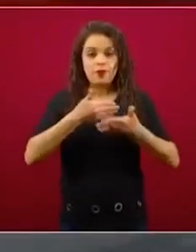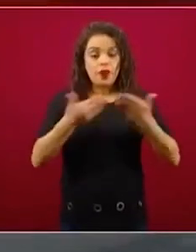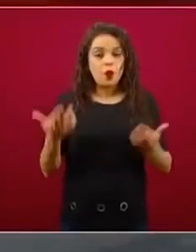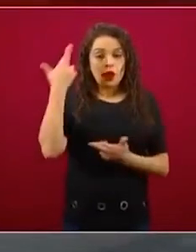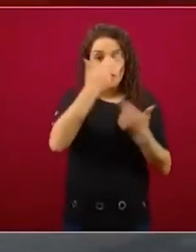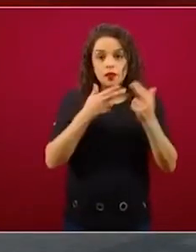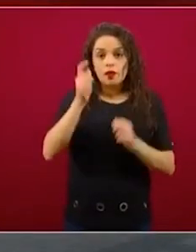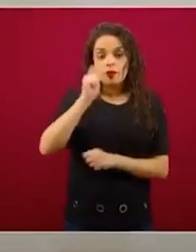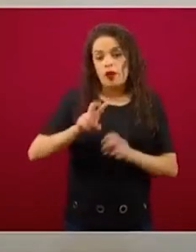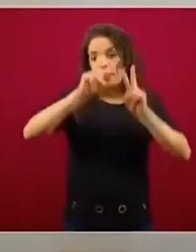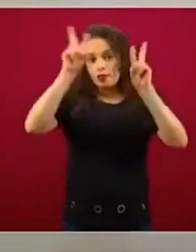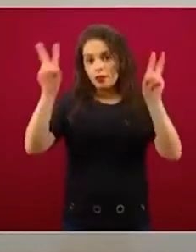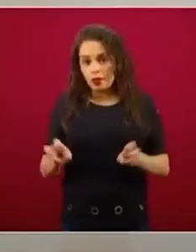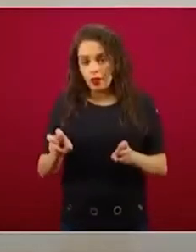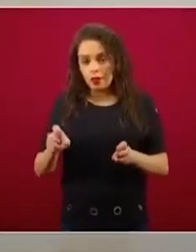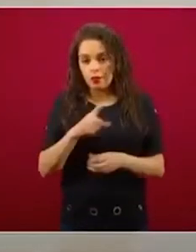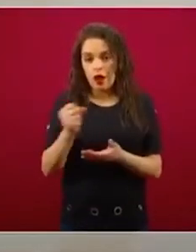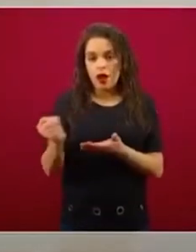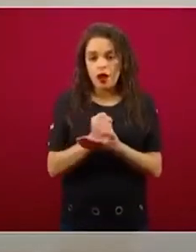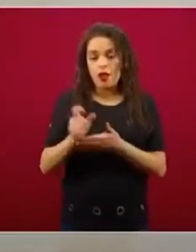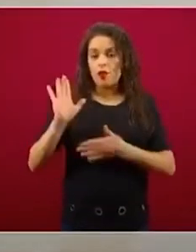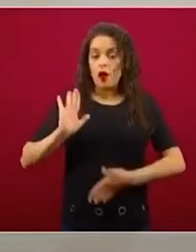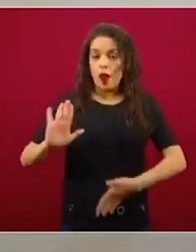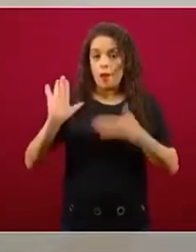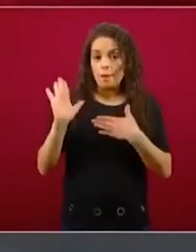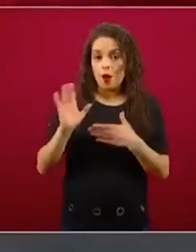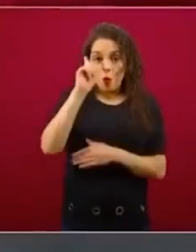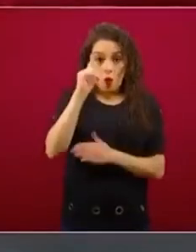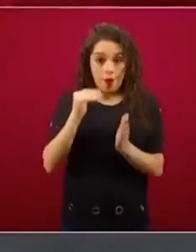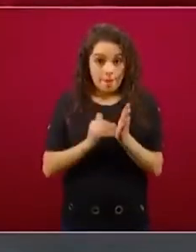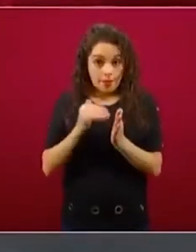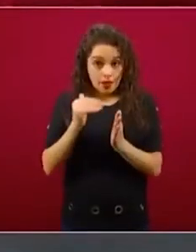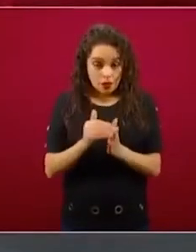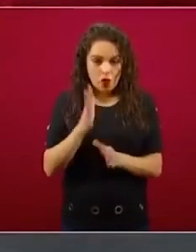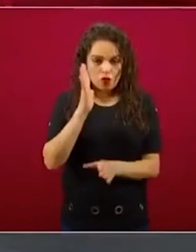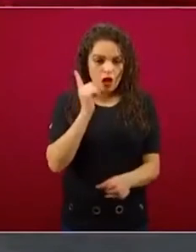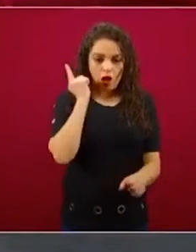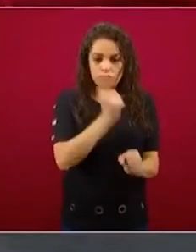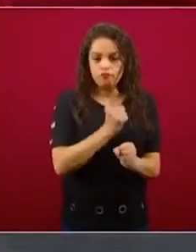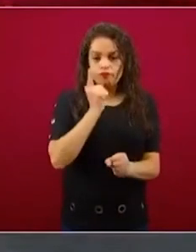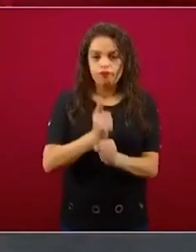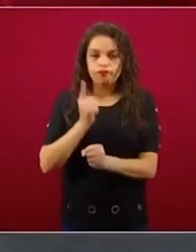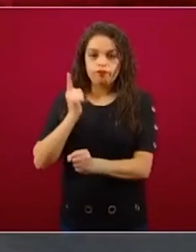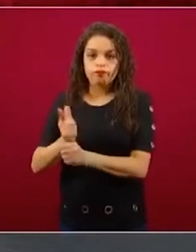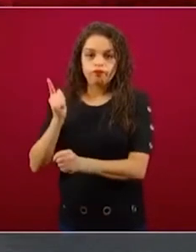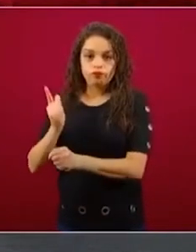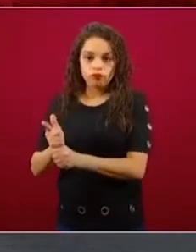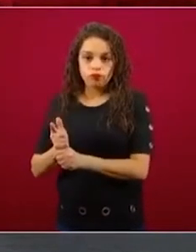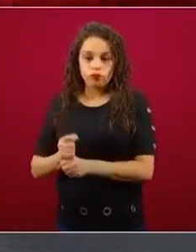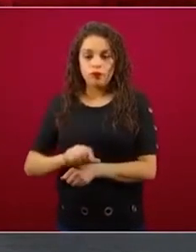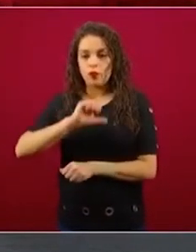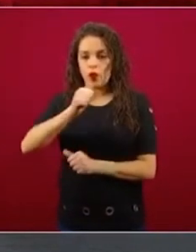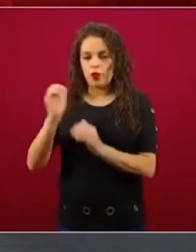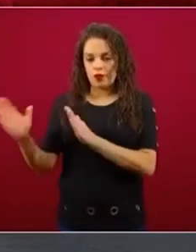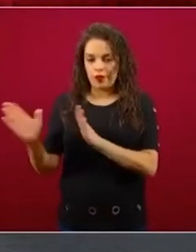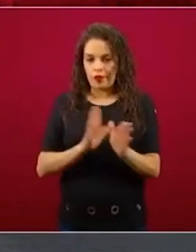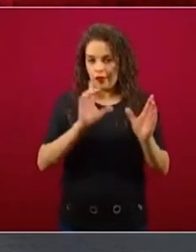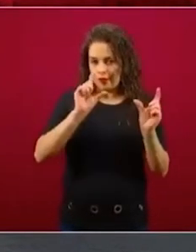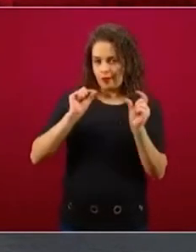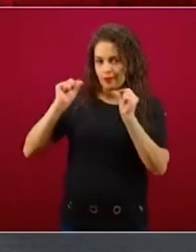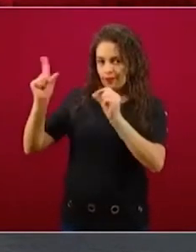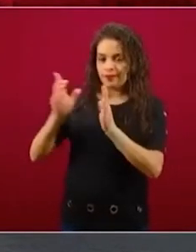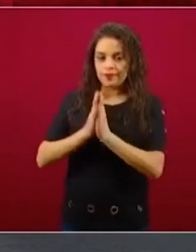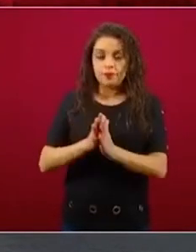de crédito a la palabra, este millón de créditos donde ya tenemos identificados a los… La siguiente, por favor.